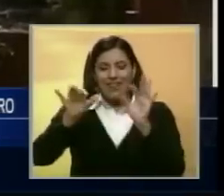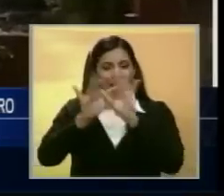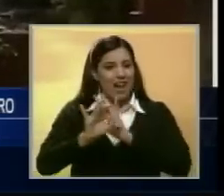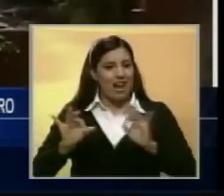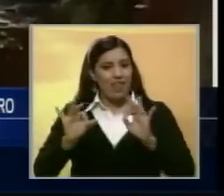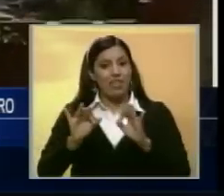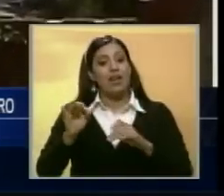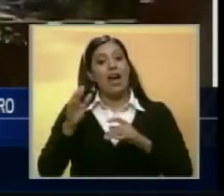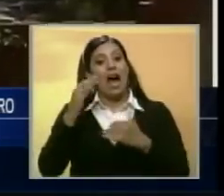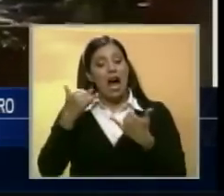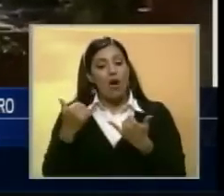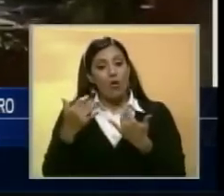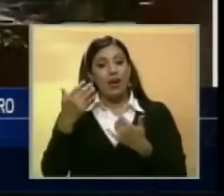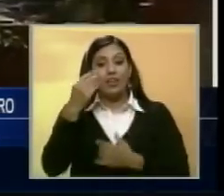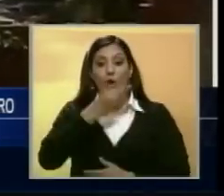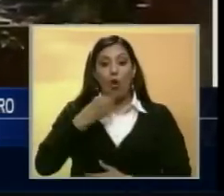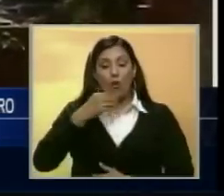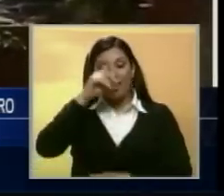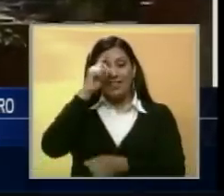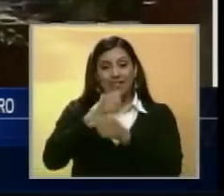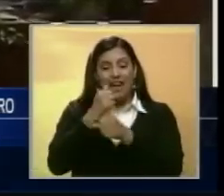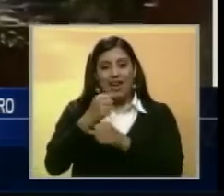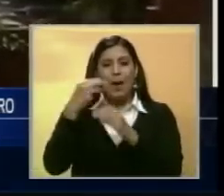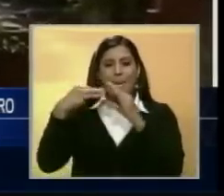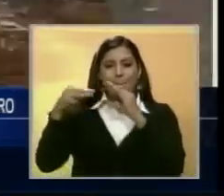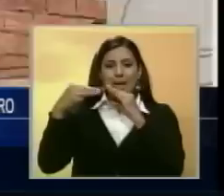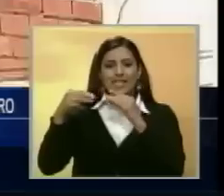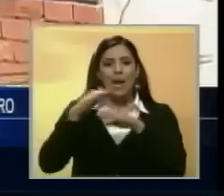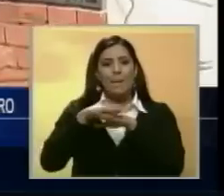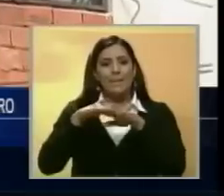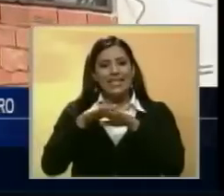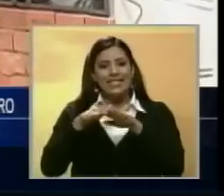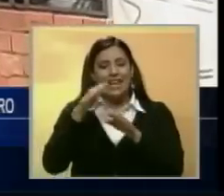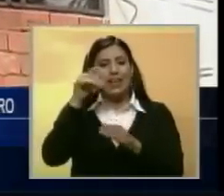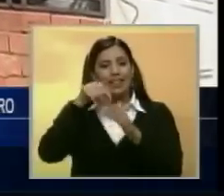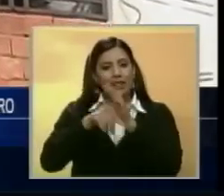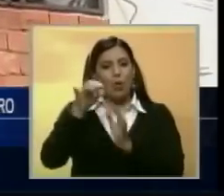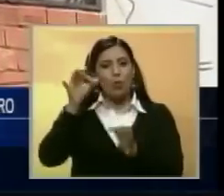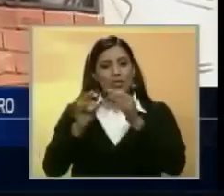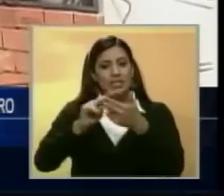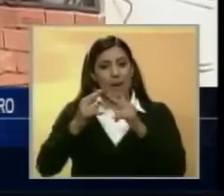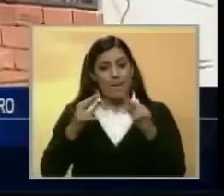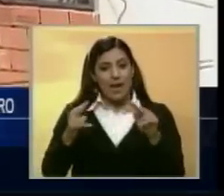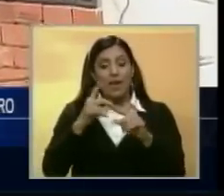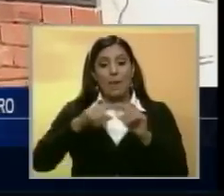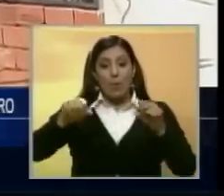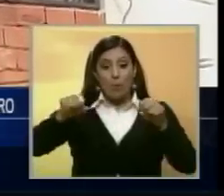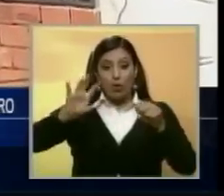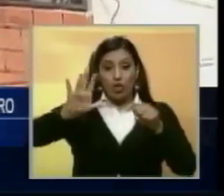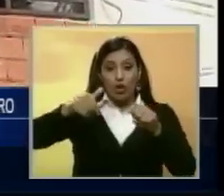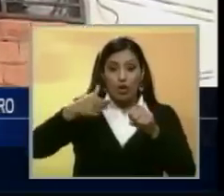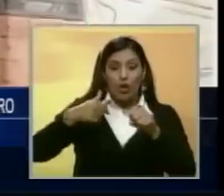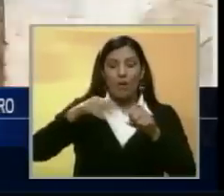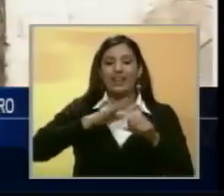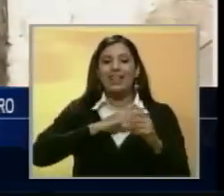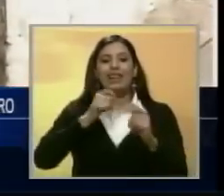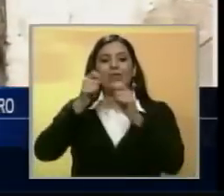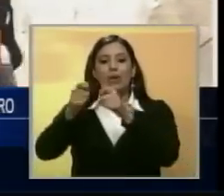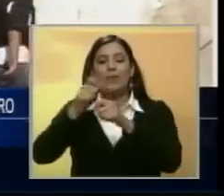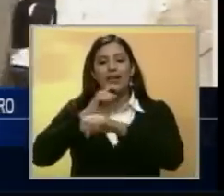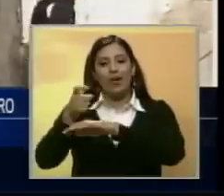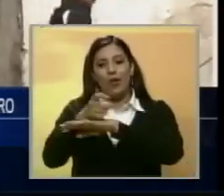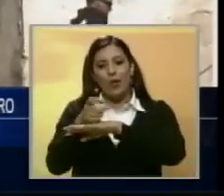Guarataro. Se conoció que este joven trabajaba como mensajero para el Ministerio de Interior, Justicia y Paz y que la moto que le robaron era asignada por